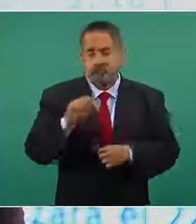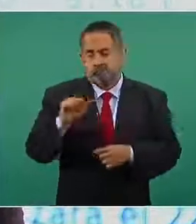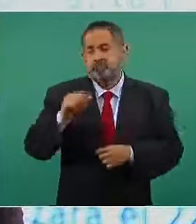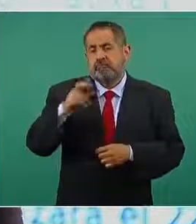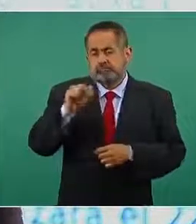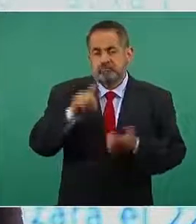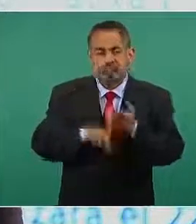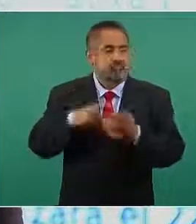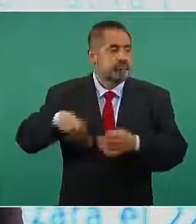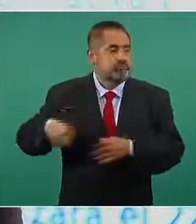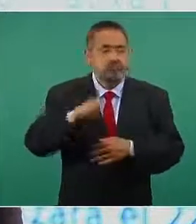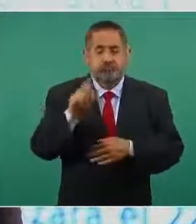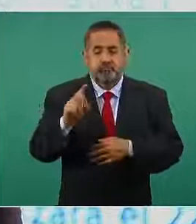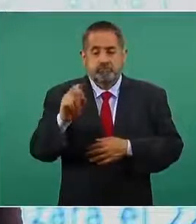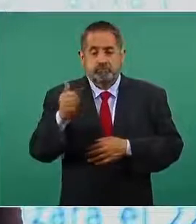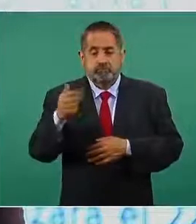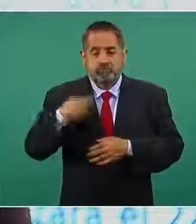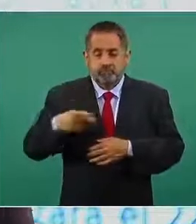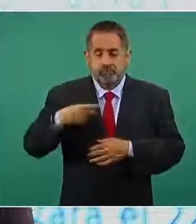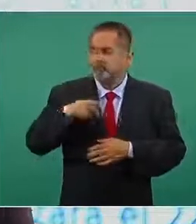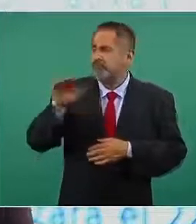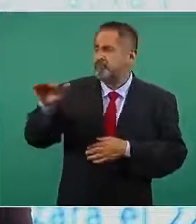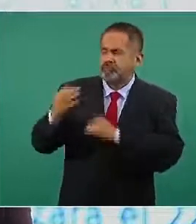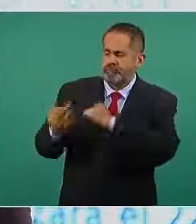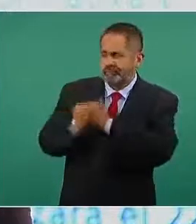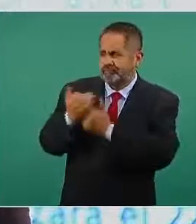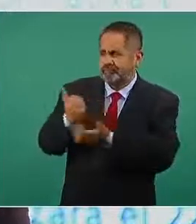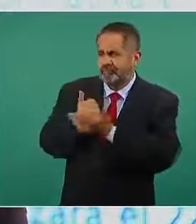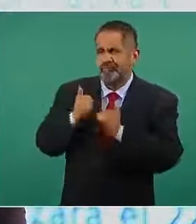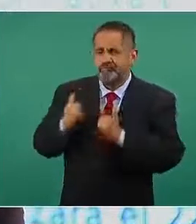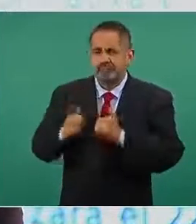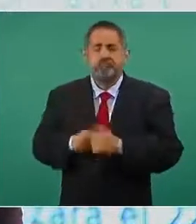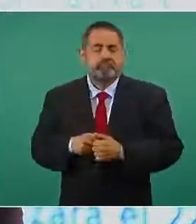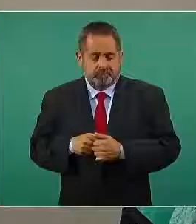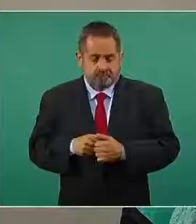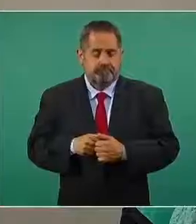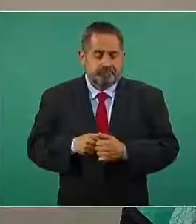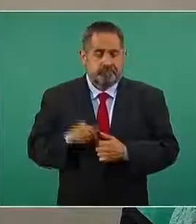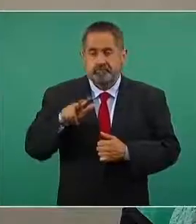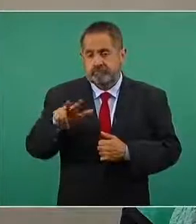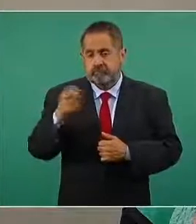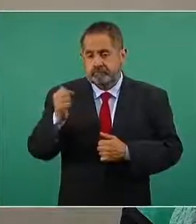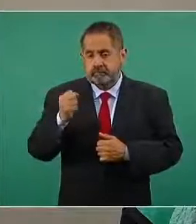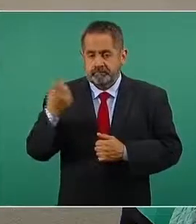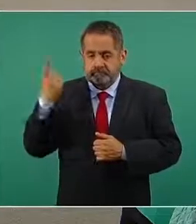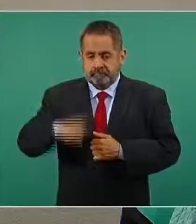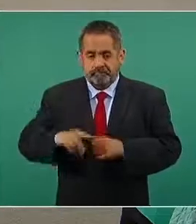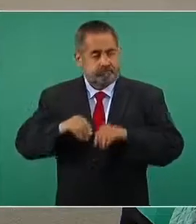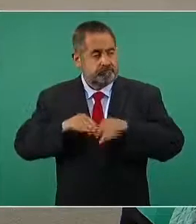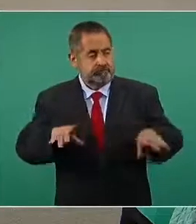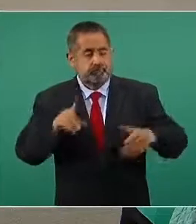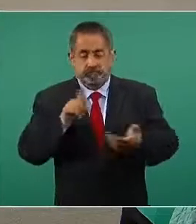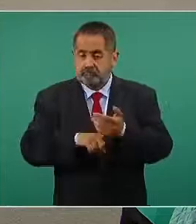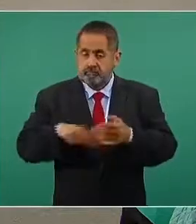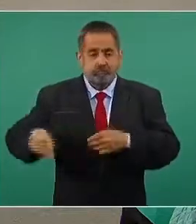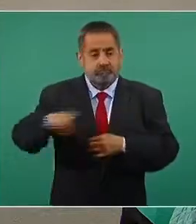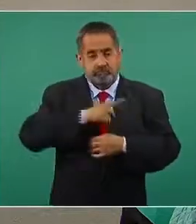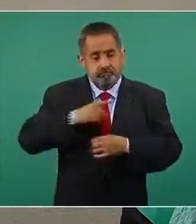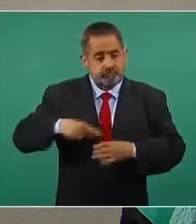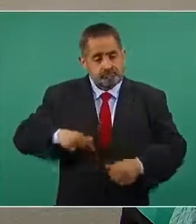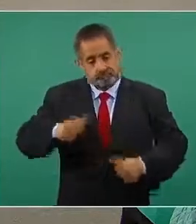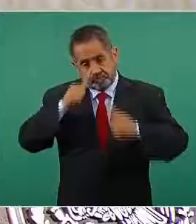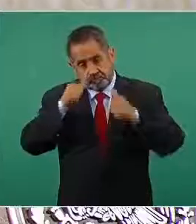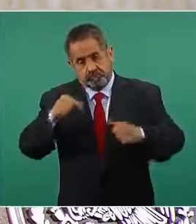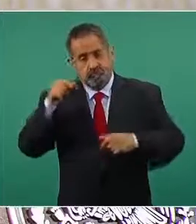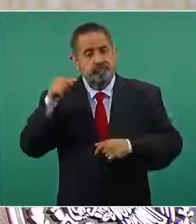amparo a las 36 personas que se ampararon. El 18 de septiembre se giraron instrucciones para atender a las personas afectadas